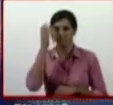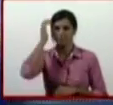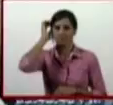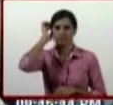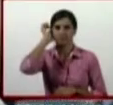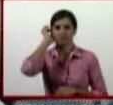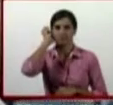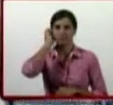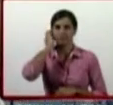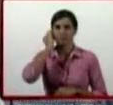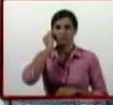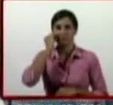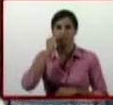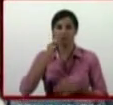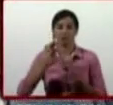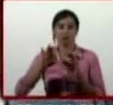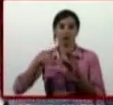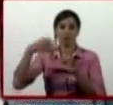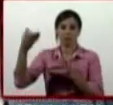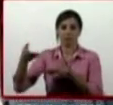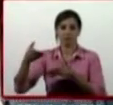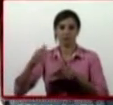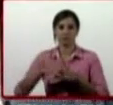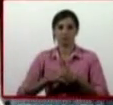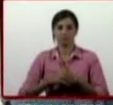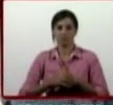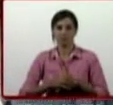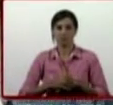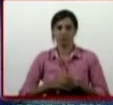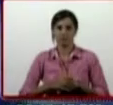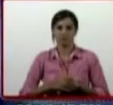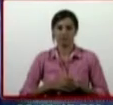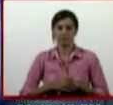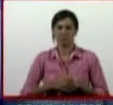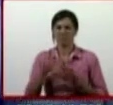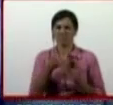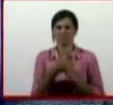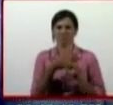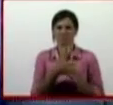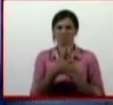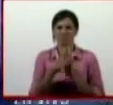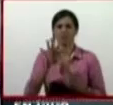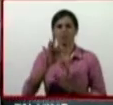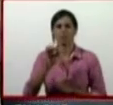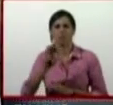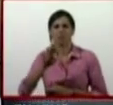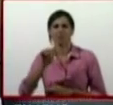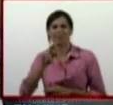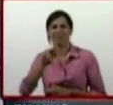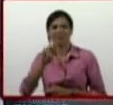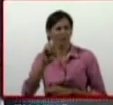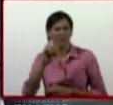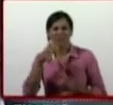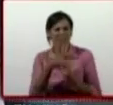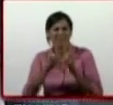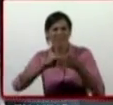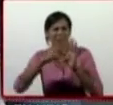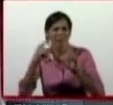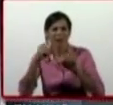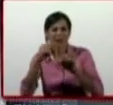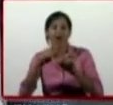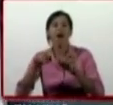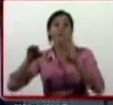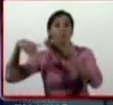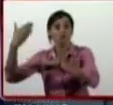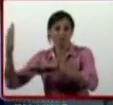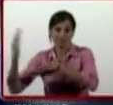en municipios lejos de este central. De la capital, correcto. Exactamente. Ánchale, buena pregunta. Forastero. Exactamente. Y como fíjate, la